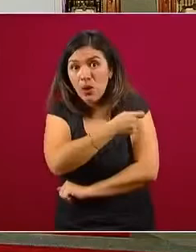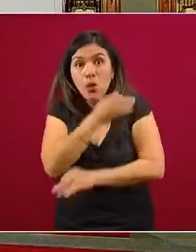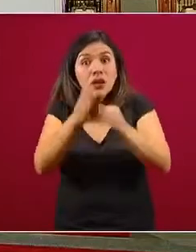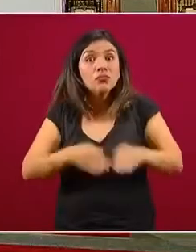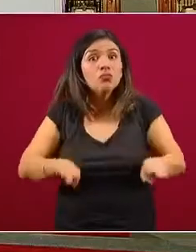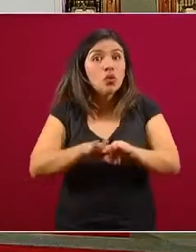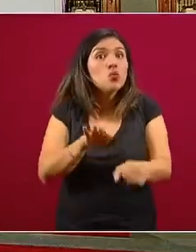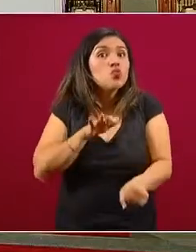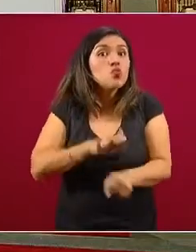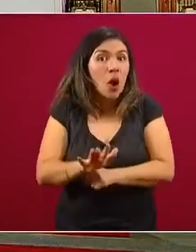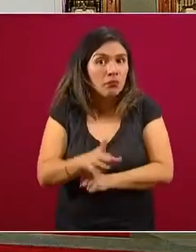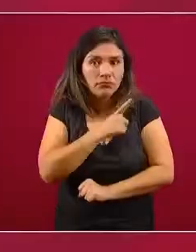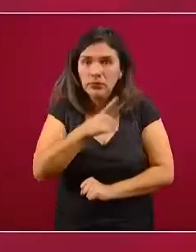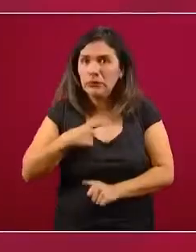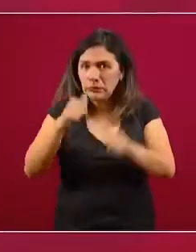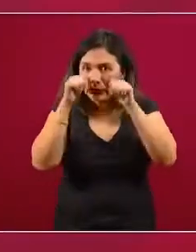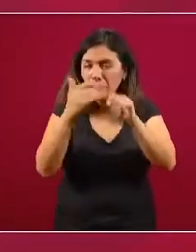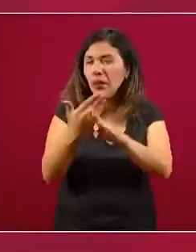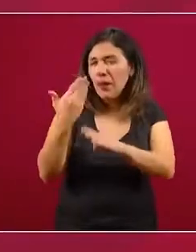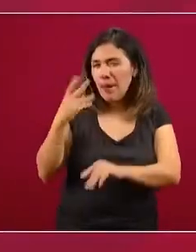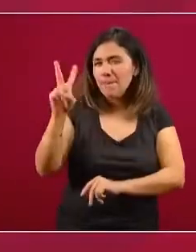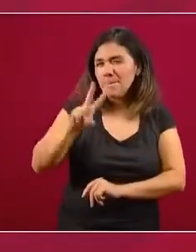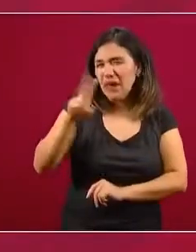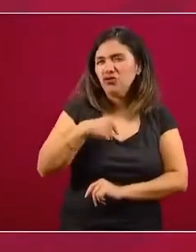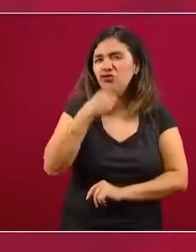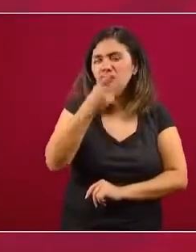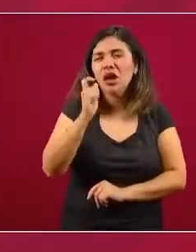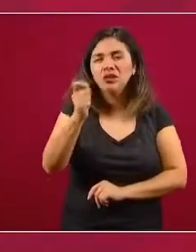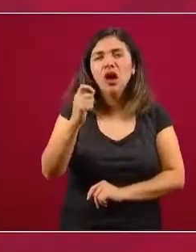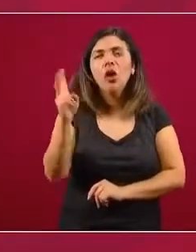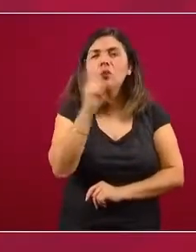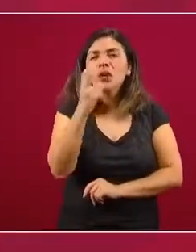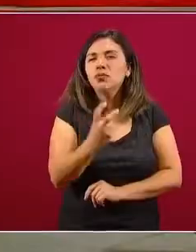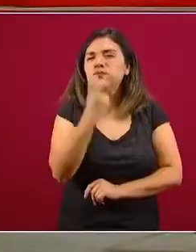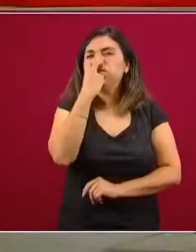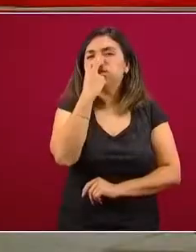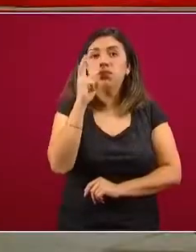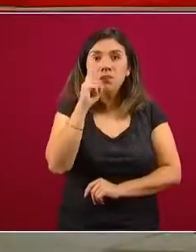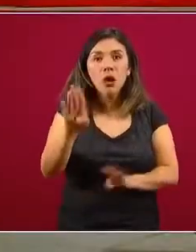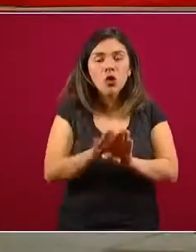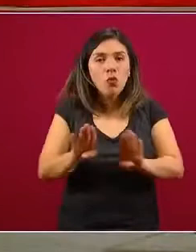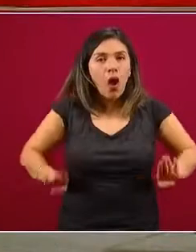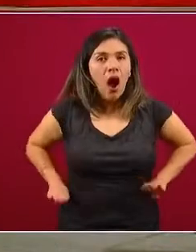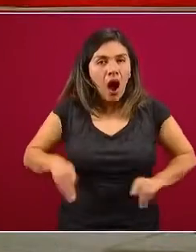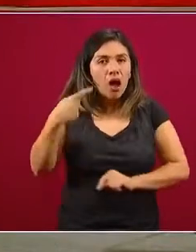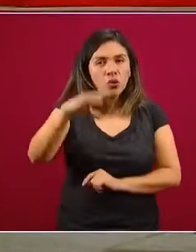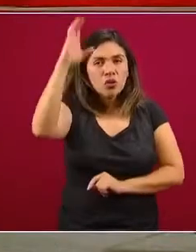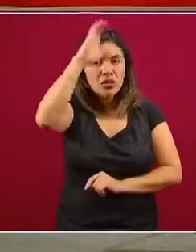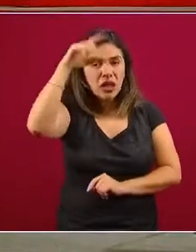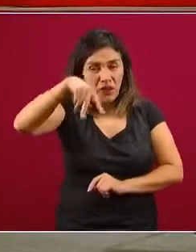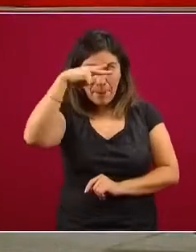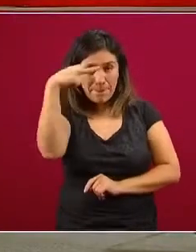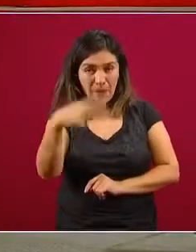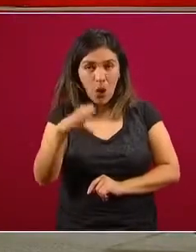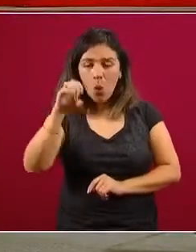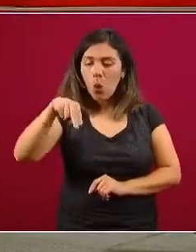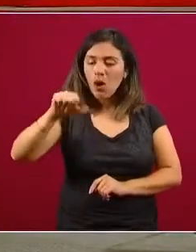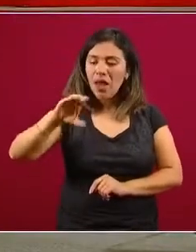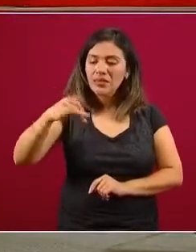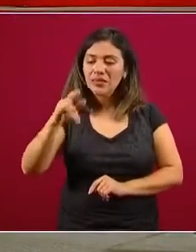materia. Comentamos el viernes sobre los ventiladores y vimos cómo la capacidad científica y tecnológica de México, del